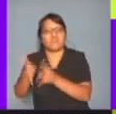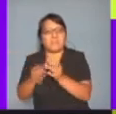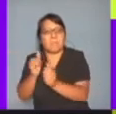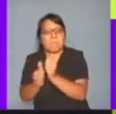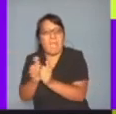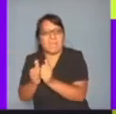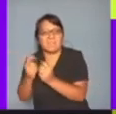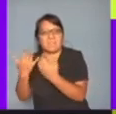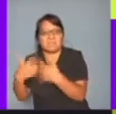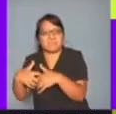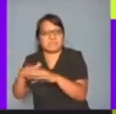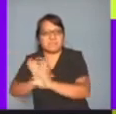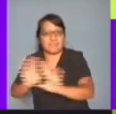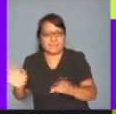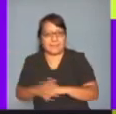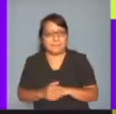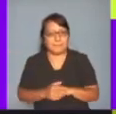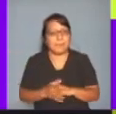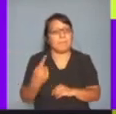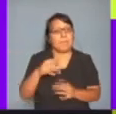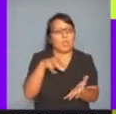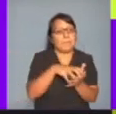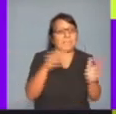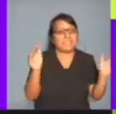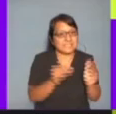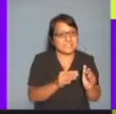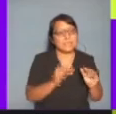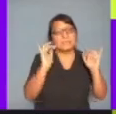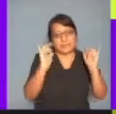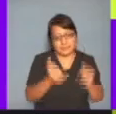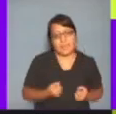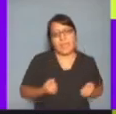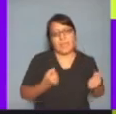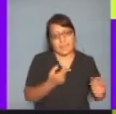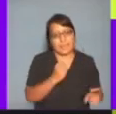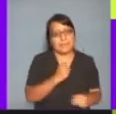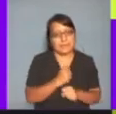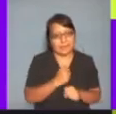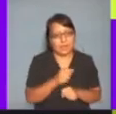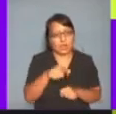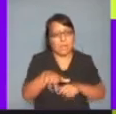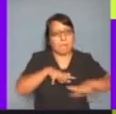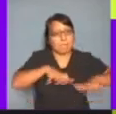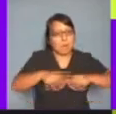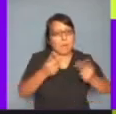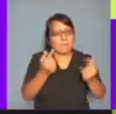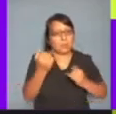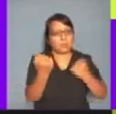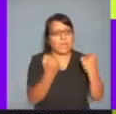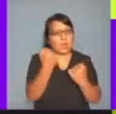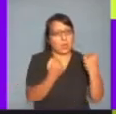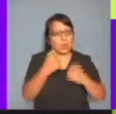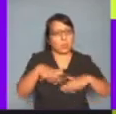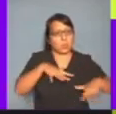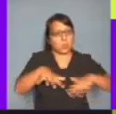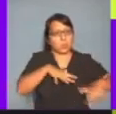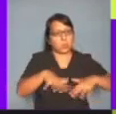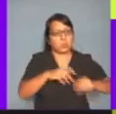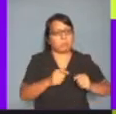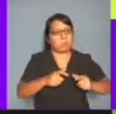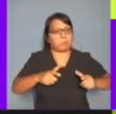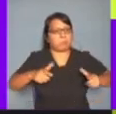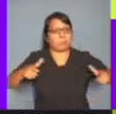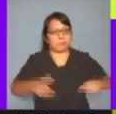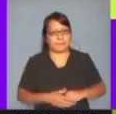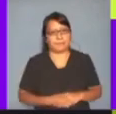difícil. Pero en las pymes sí se genera trabajo y eso genera movimiento y genera mucho más